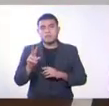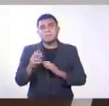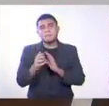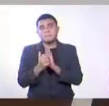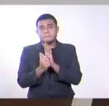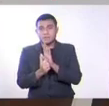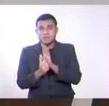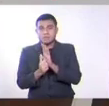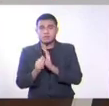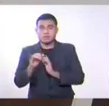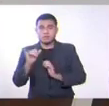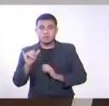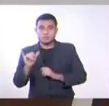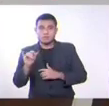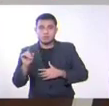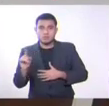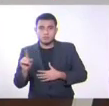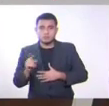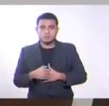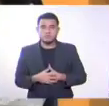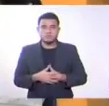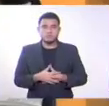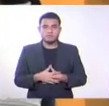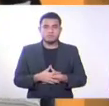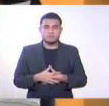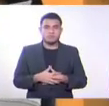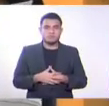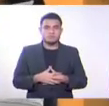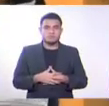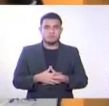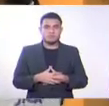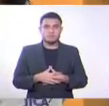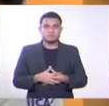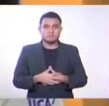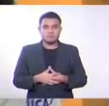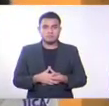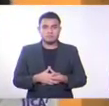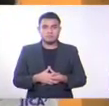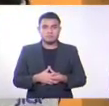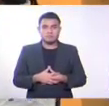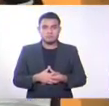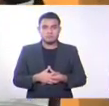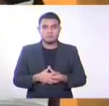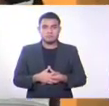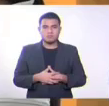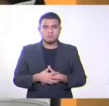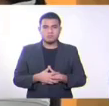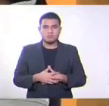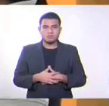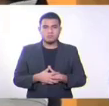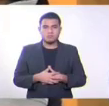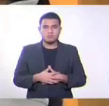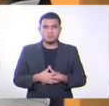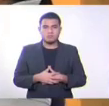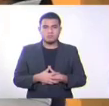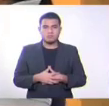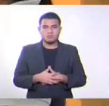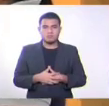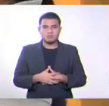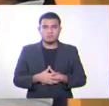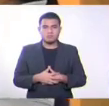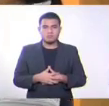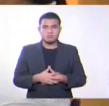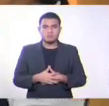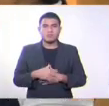cuadrado. Y sub 2 es 1 menos y sub 1. menos 3. Y esto